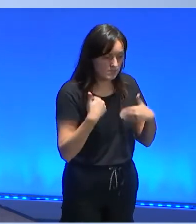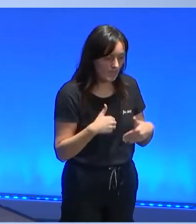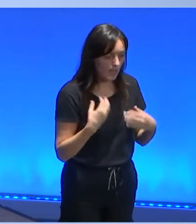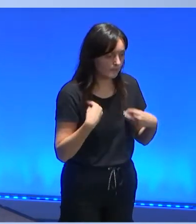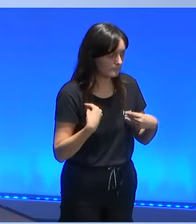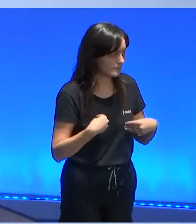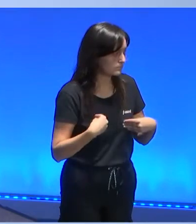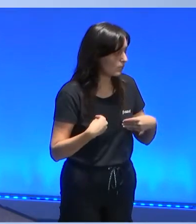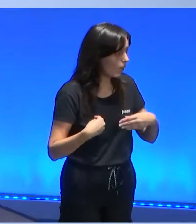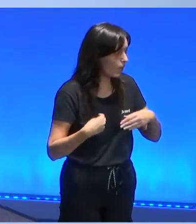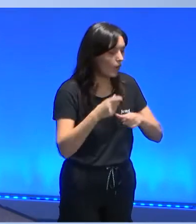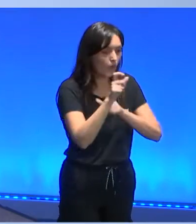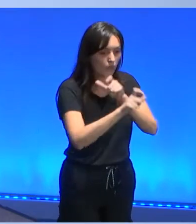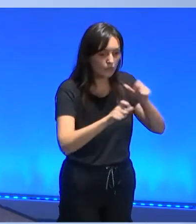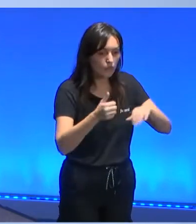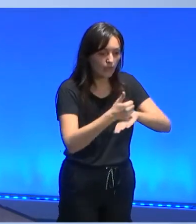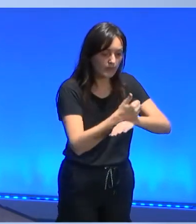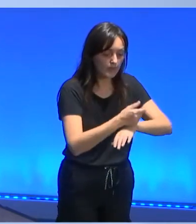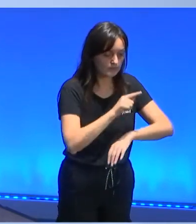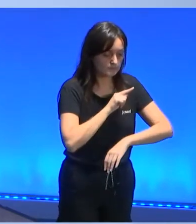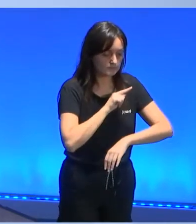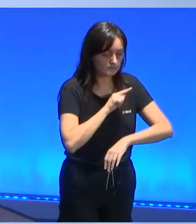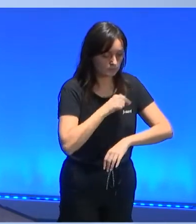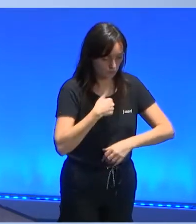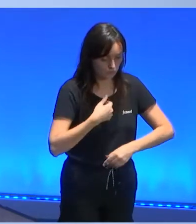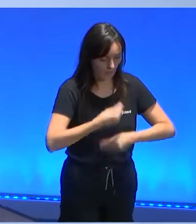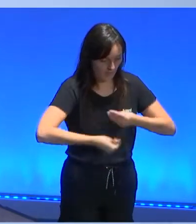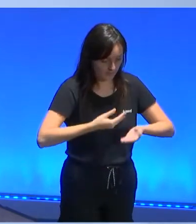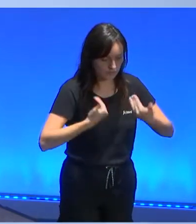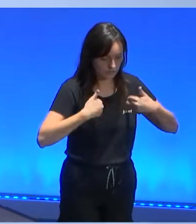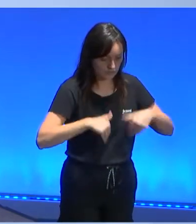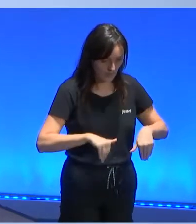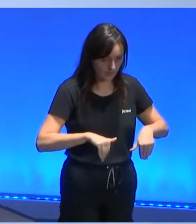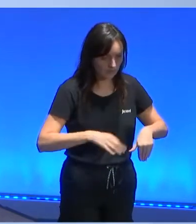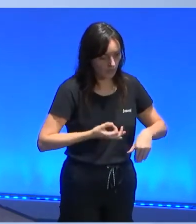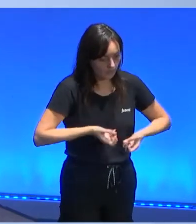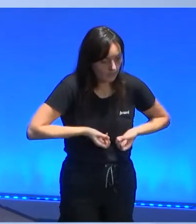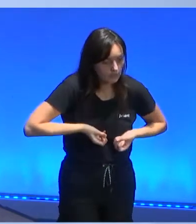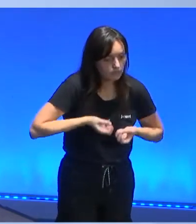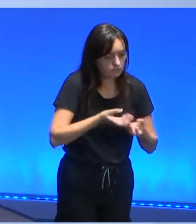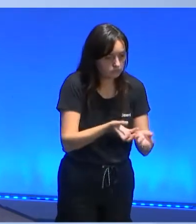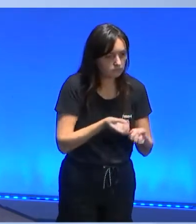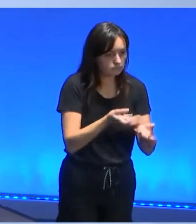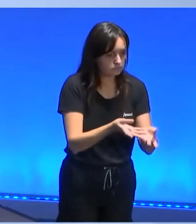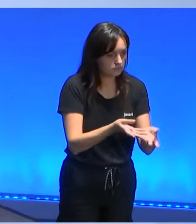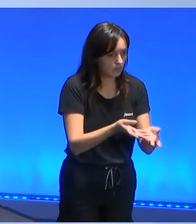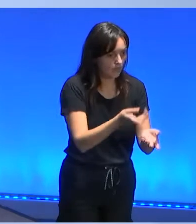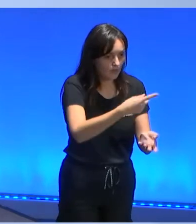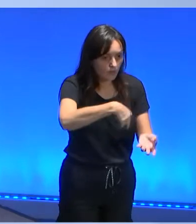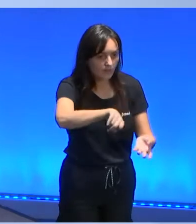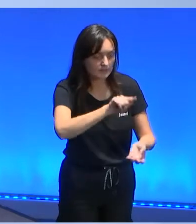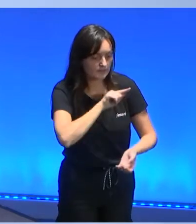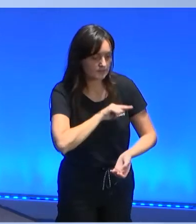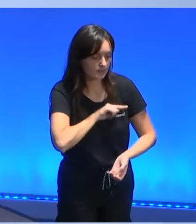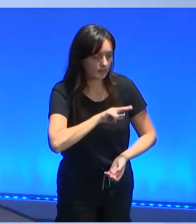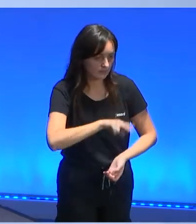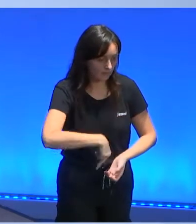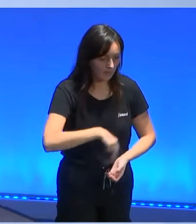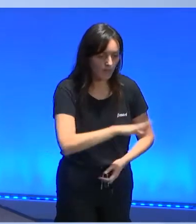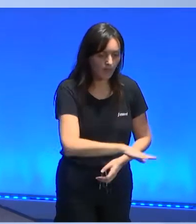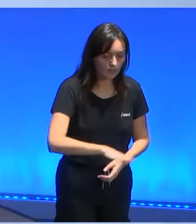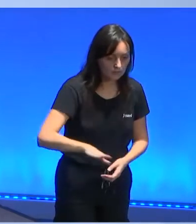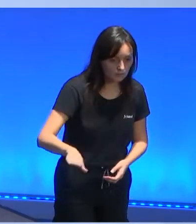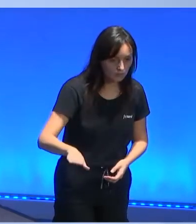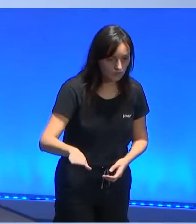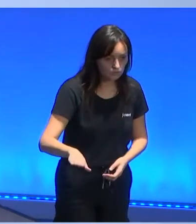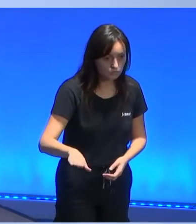tenemos que sentir, nosotros ya lo hacemos, tenemos que transmitir que los demás sientan que los niños y las